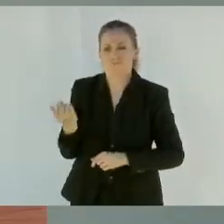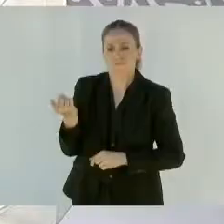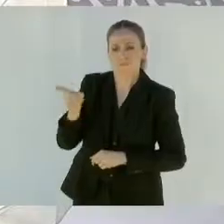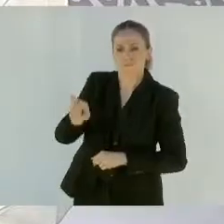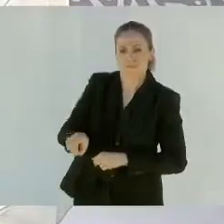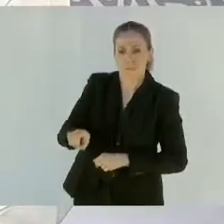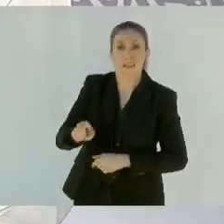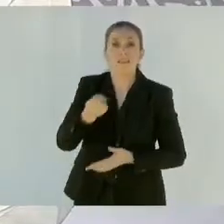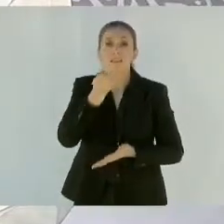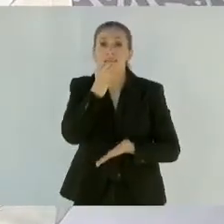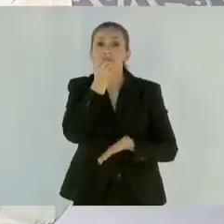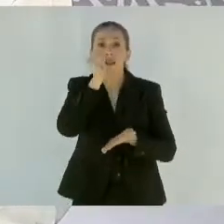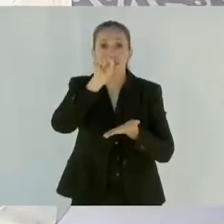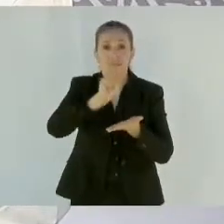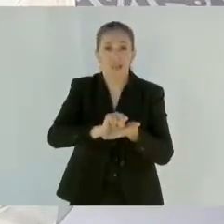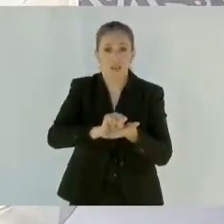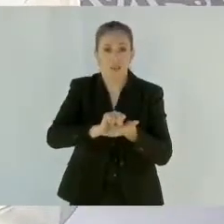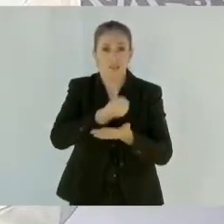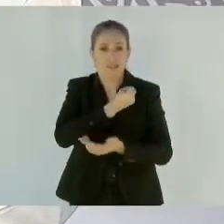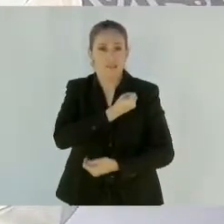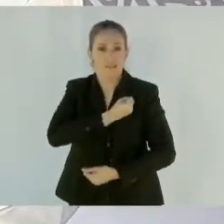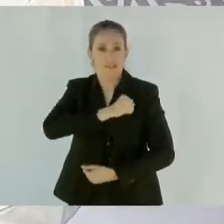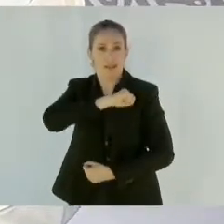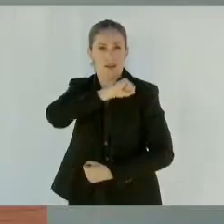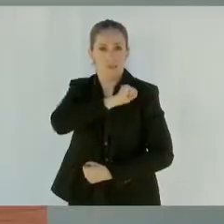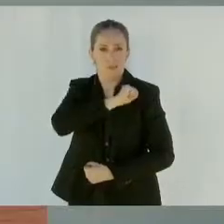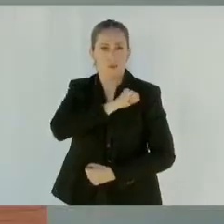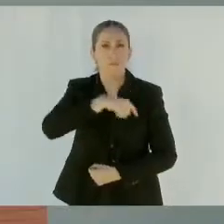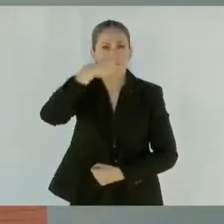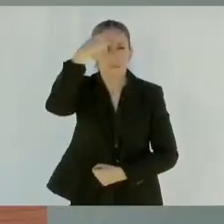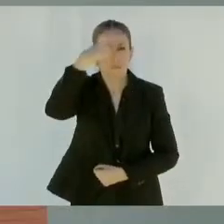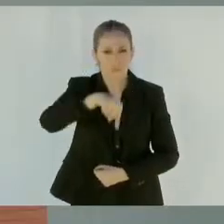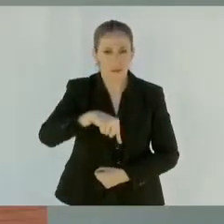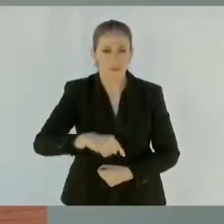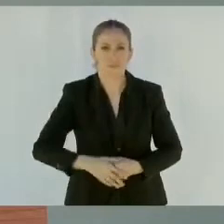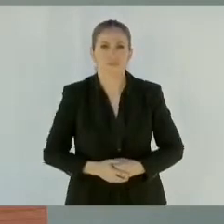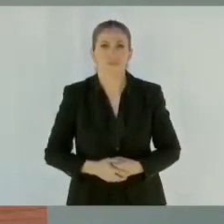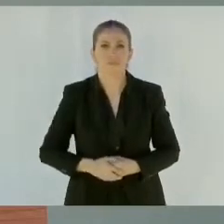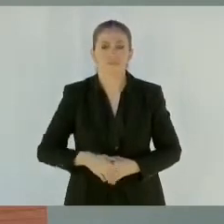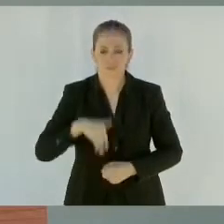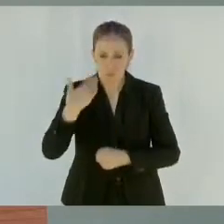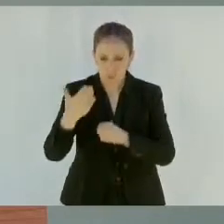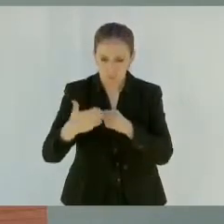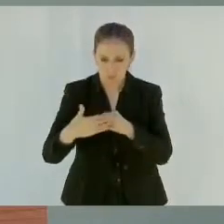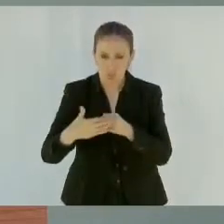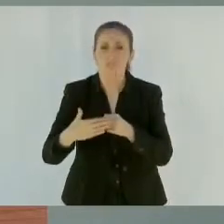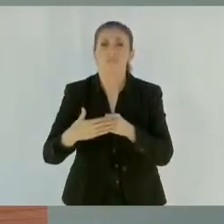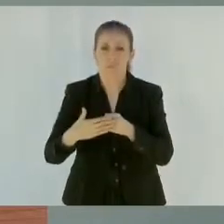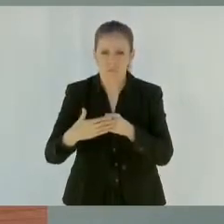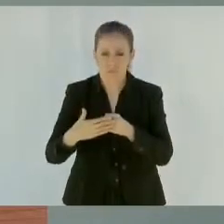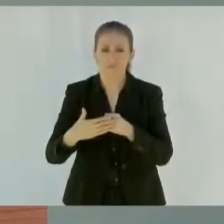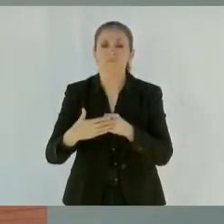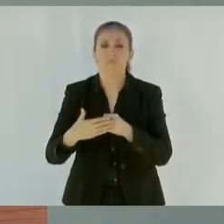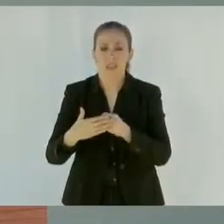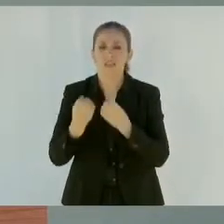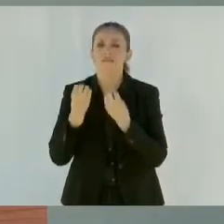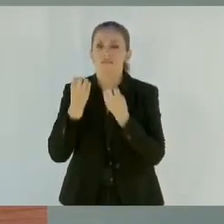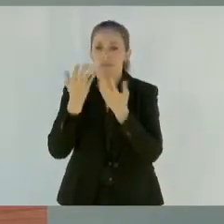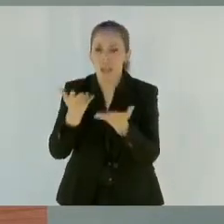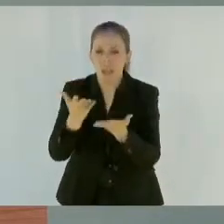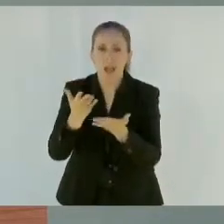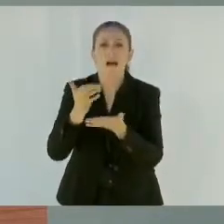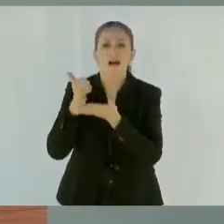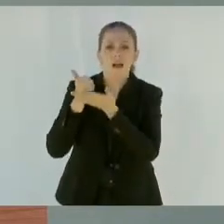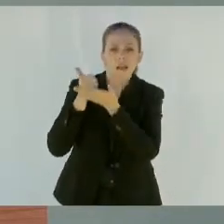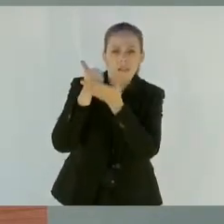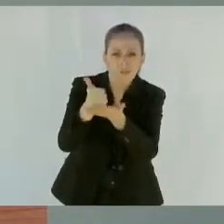Salud para que se otorguen todas las facilidades,